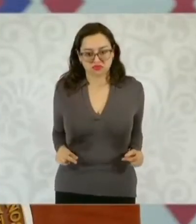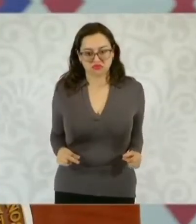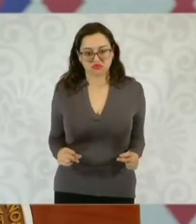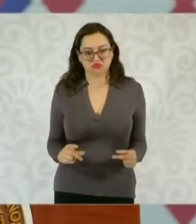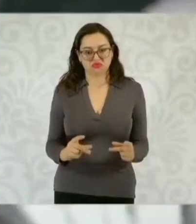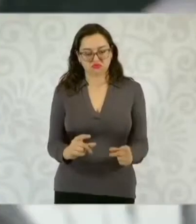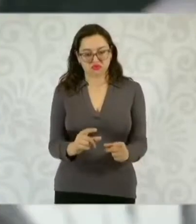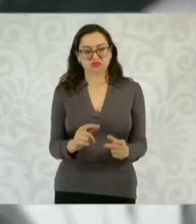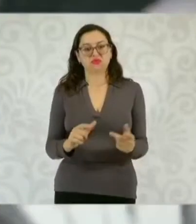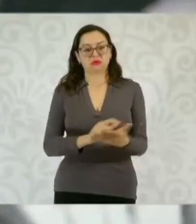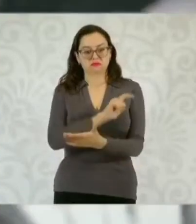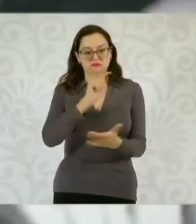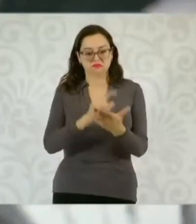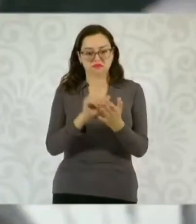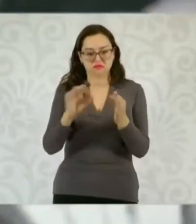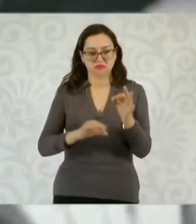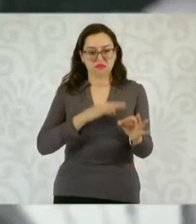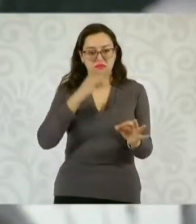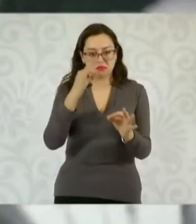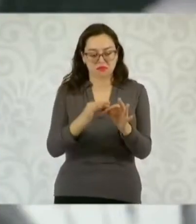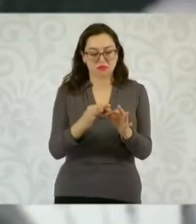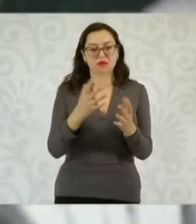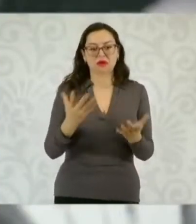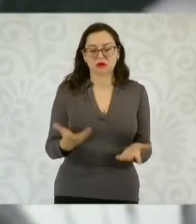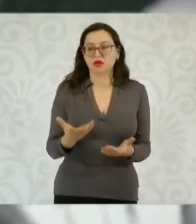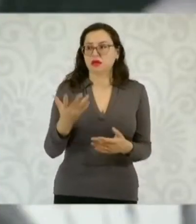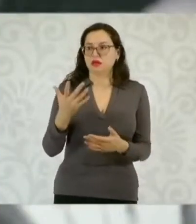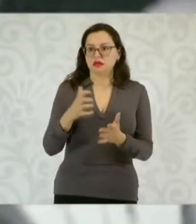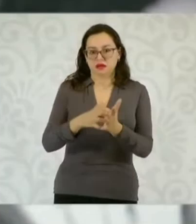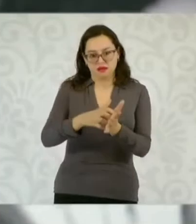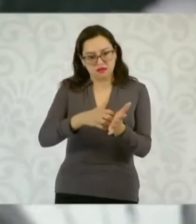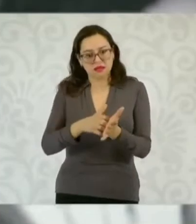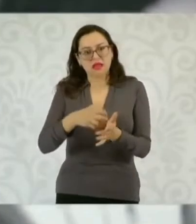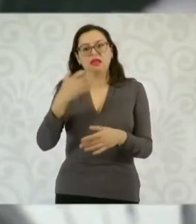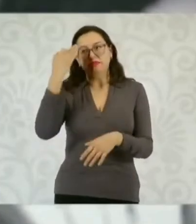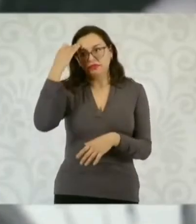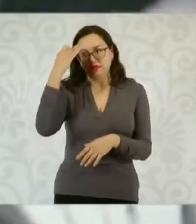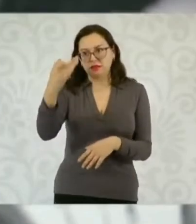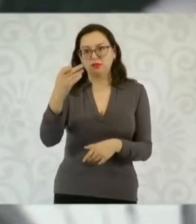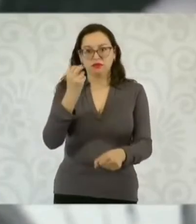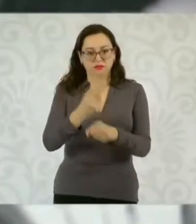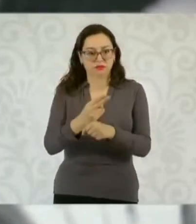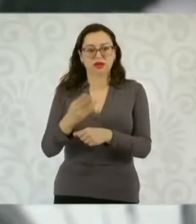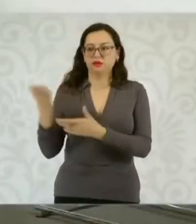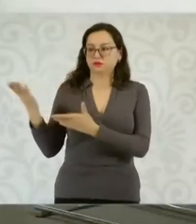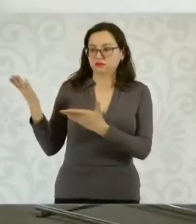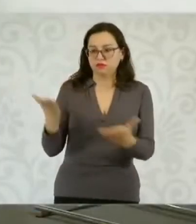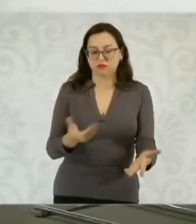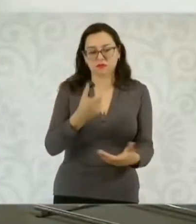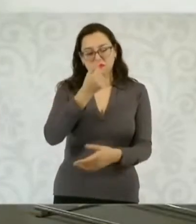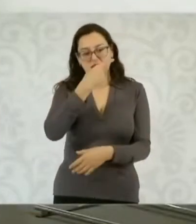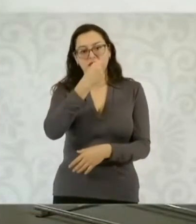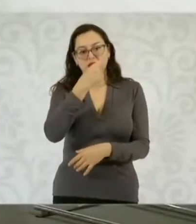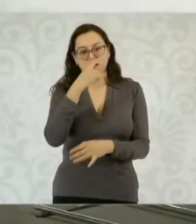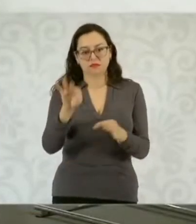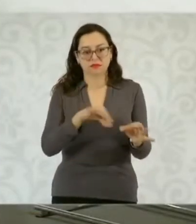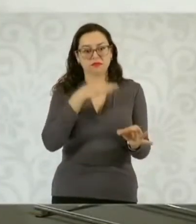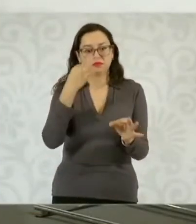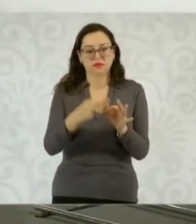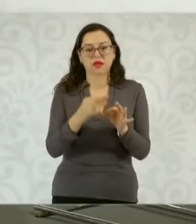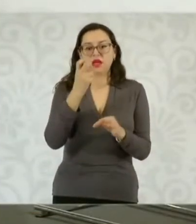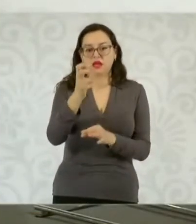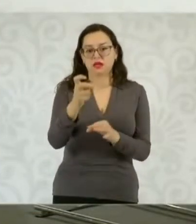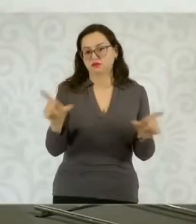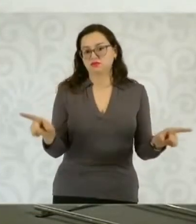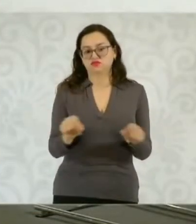tiempos legales, pero para mejorarlos y eso ganarnos días para poder ver abasto mucho más temprano. Sería eso sobre el tema de